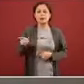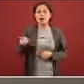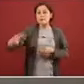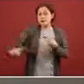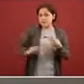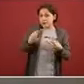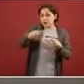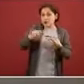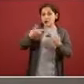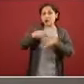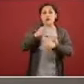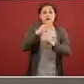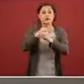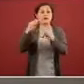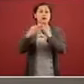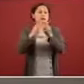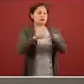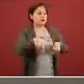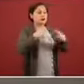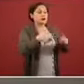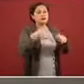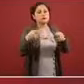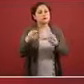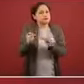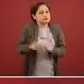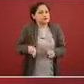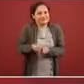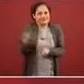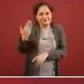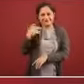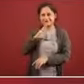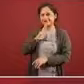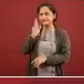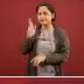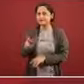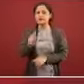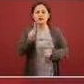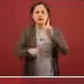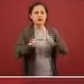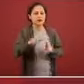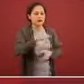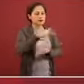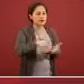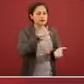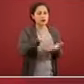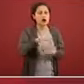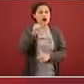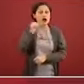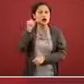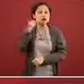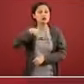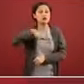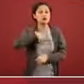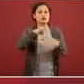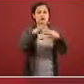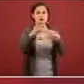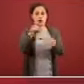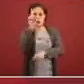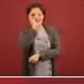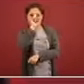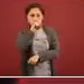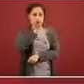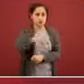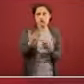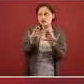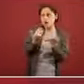se van distribuyendo de acuerdo a dónde llegan. Ayer decíamos que es muy útil que haya denuncias, tomamos nota de ellas y se investiga de